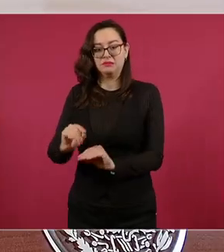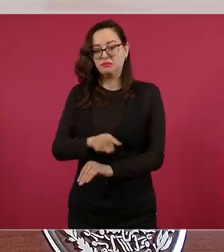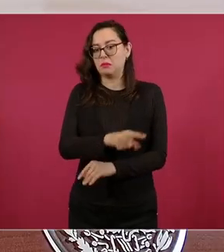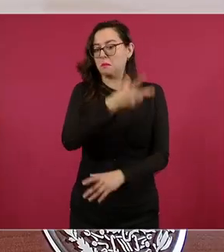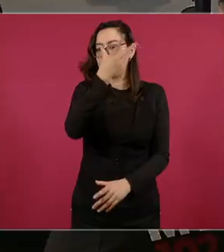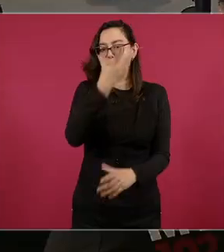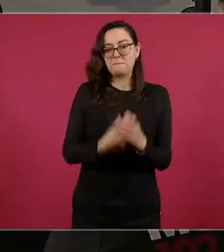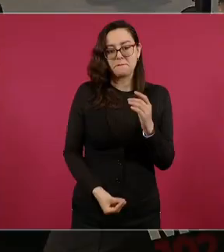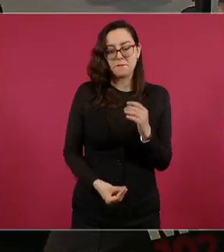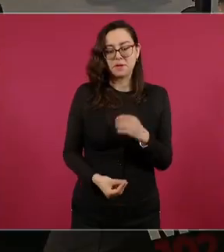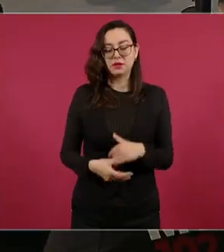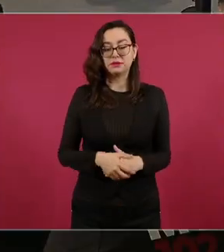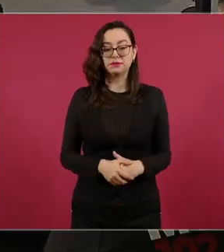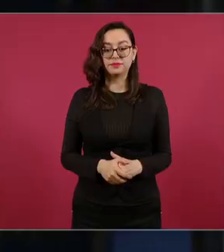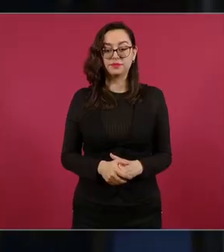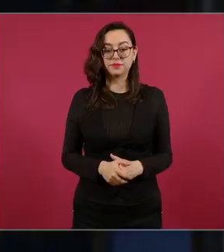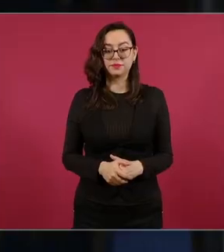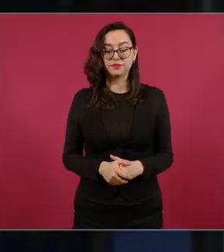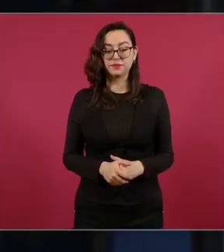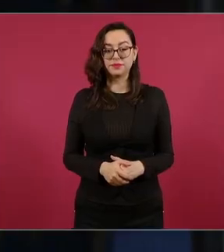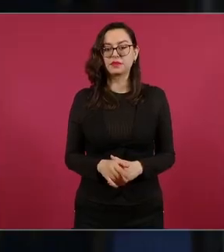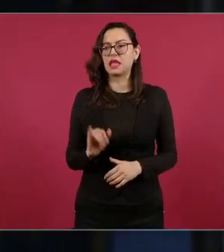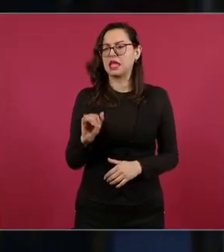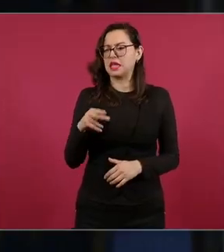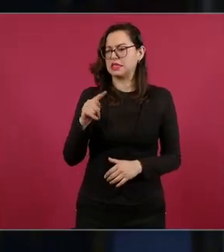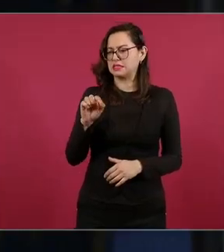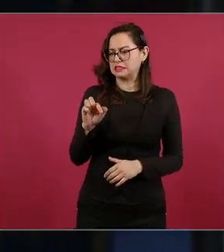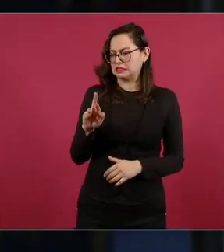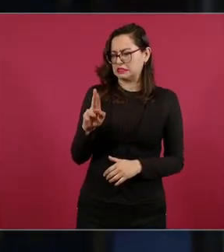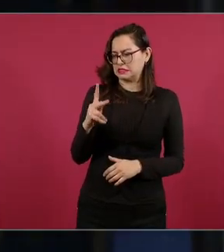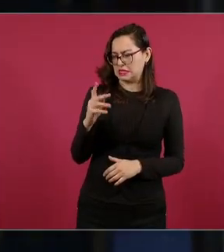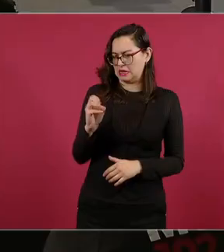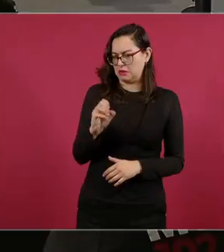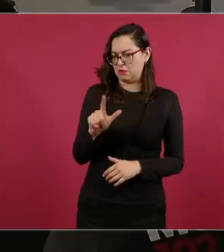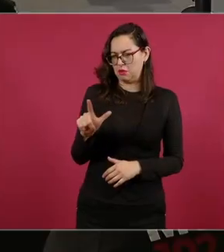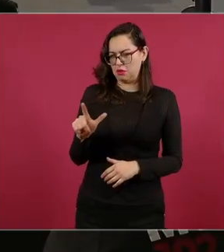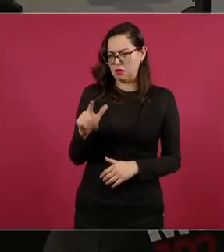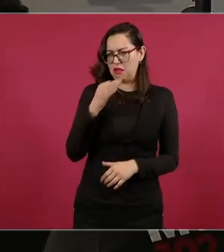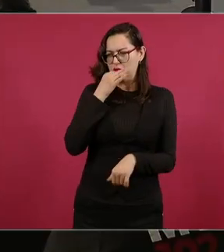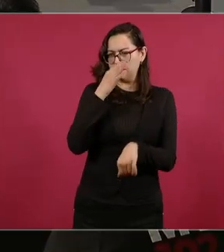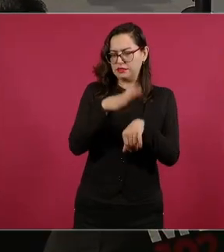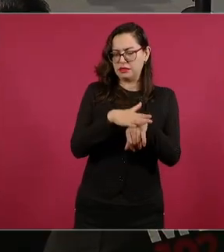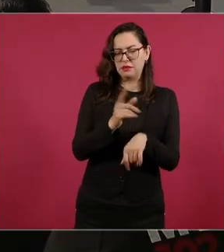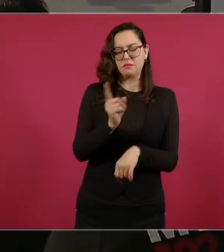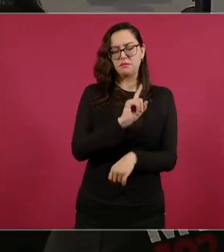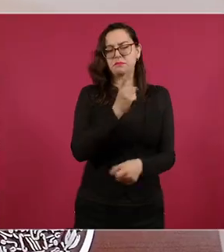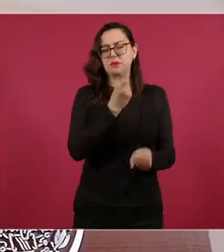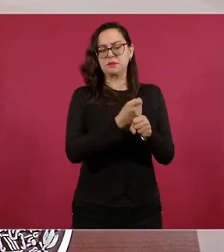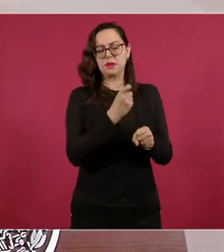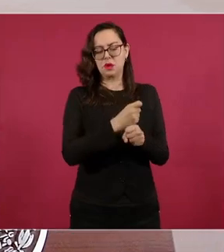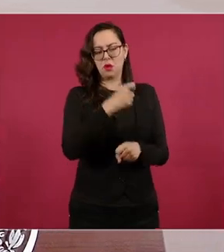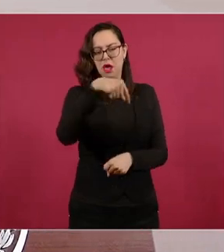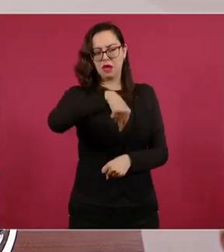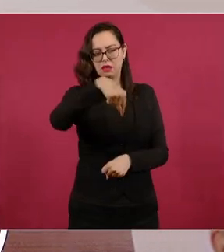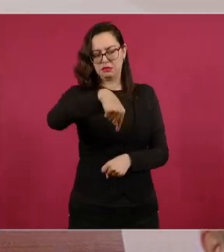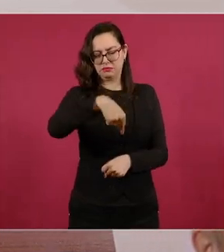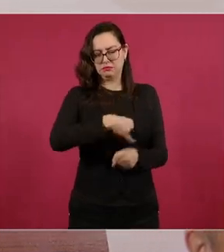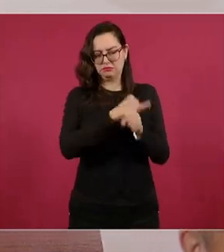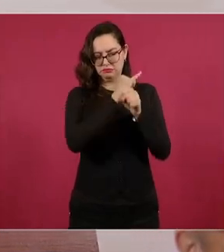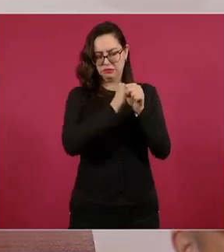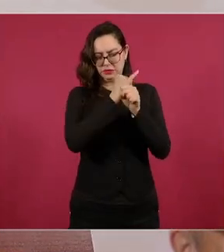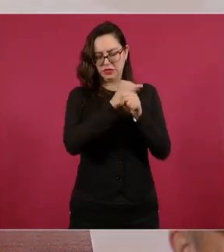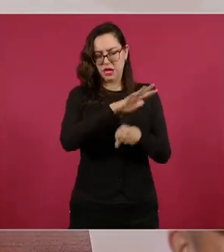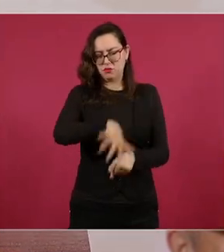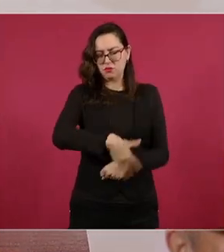¿Se dará aviso a la Interpol tal vez? No, no, primero vamos a llevar a cabo nosotros la